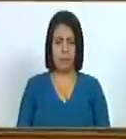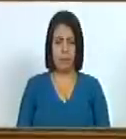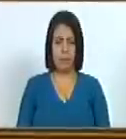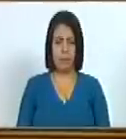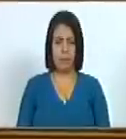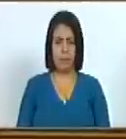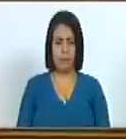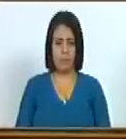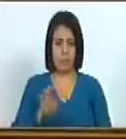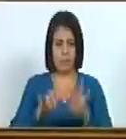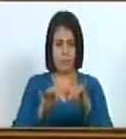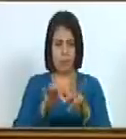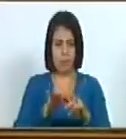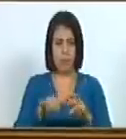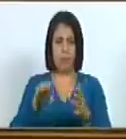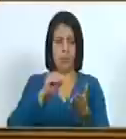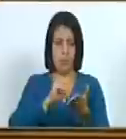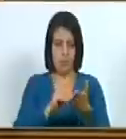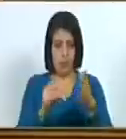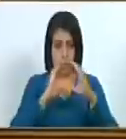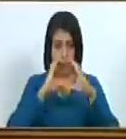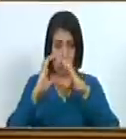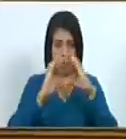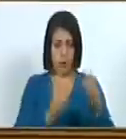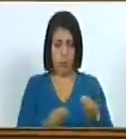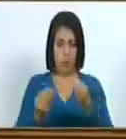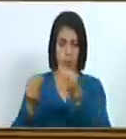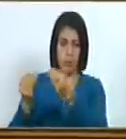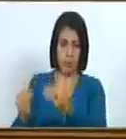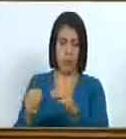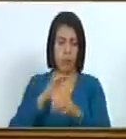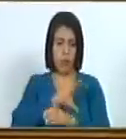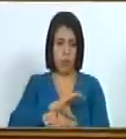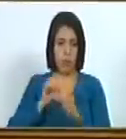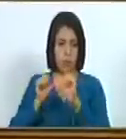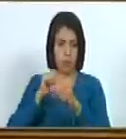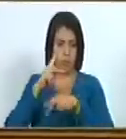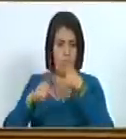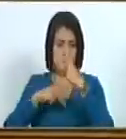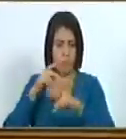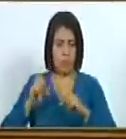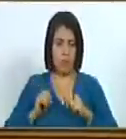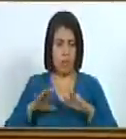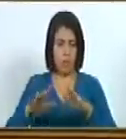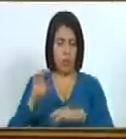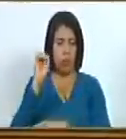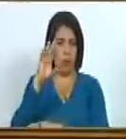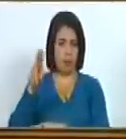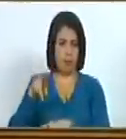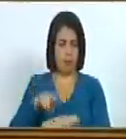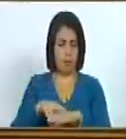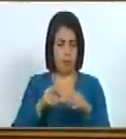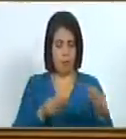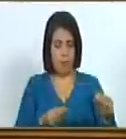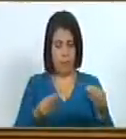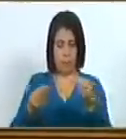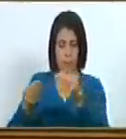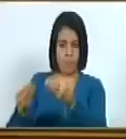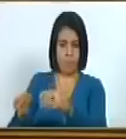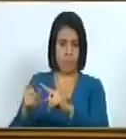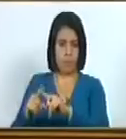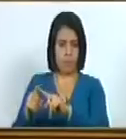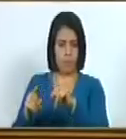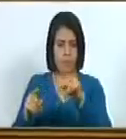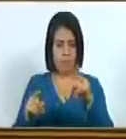Gracias, secretaria. Por favor, sírvese a remitir esa comunicación a la Comisión Permanente de Política Exterior de la Asamblea Nacional y a